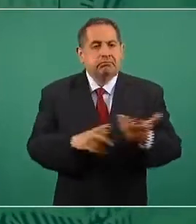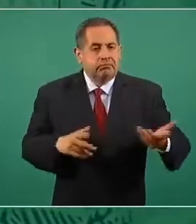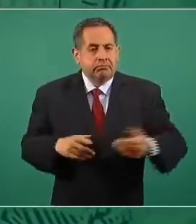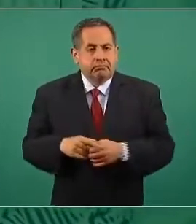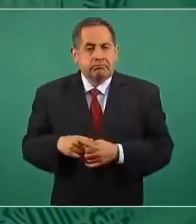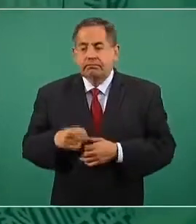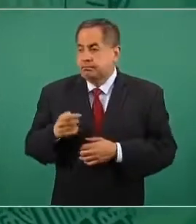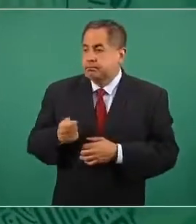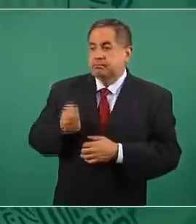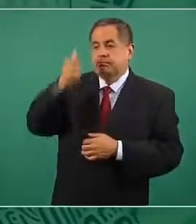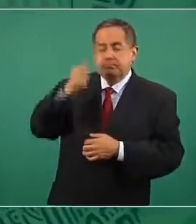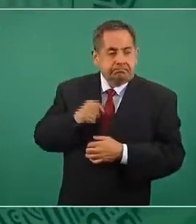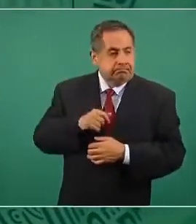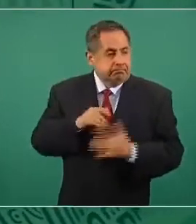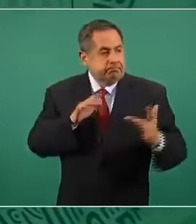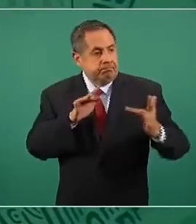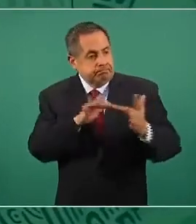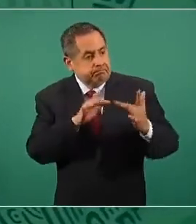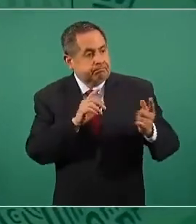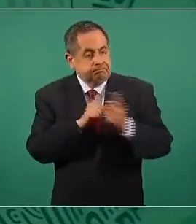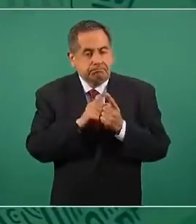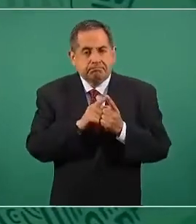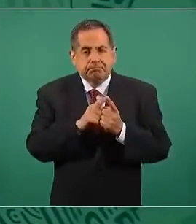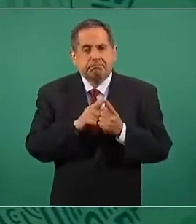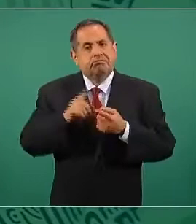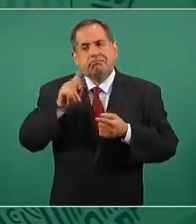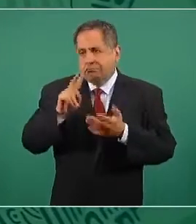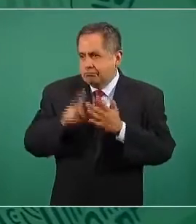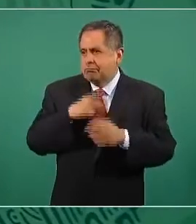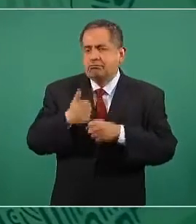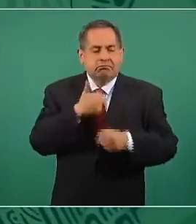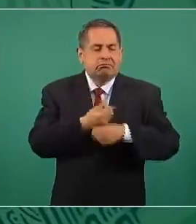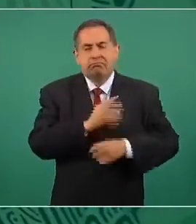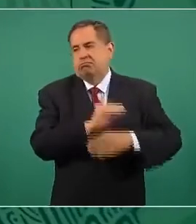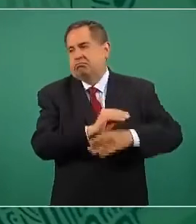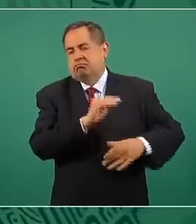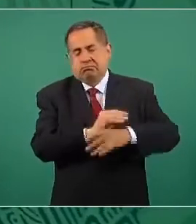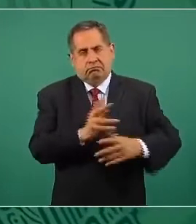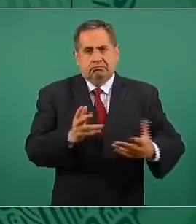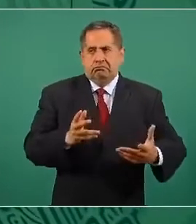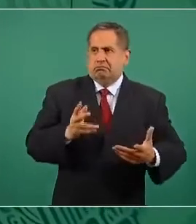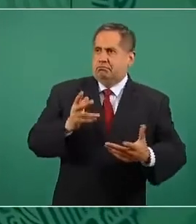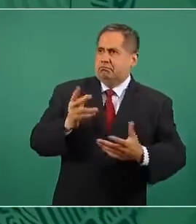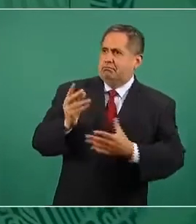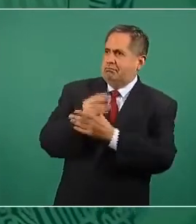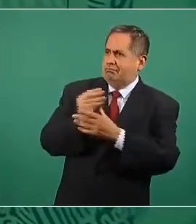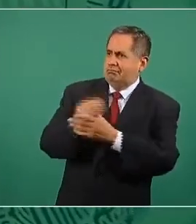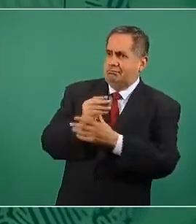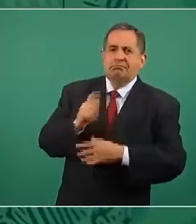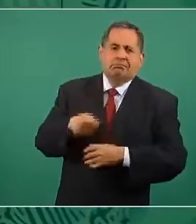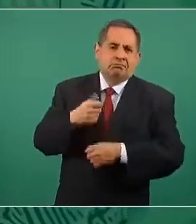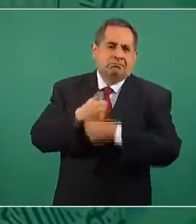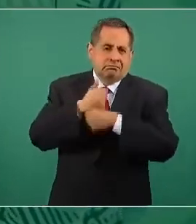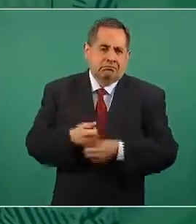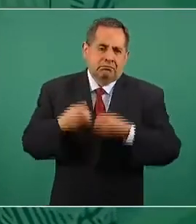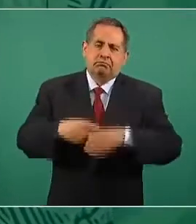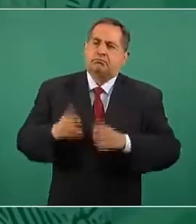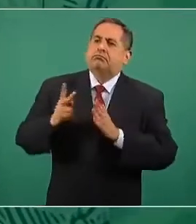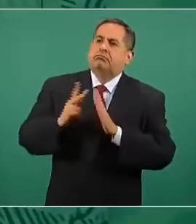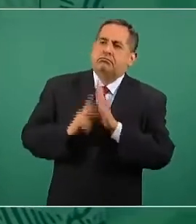en su primer contacto, ella sufrió nuevamente violencia y, por supuesto, la